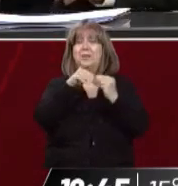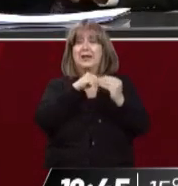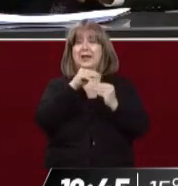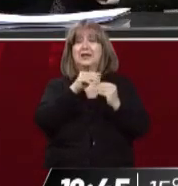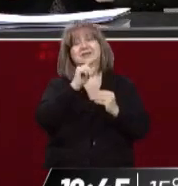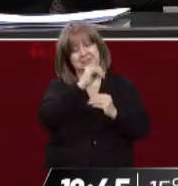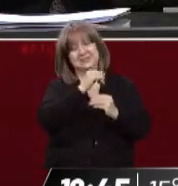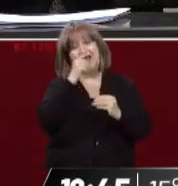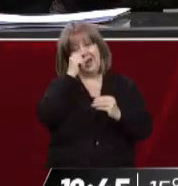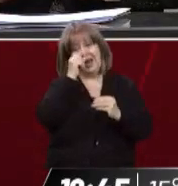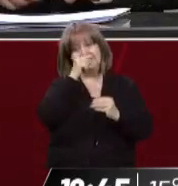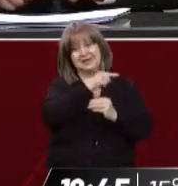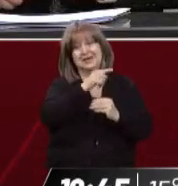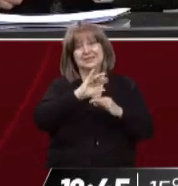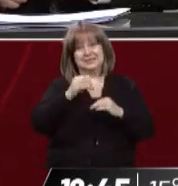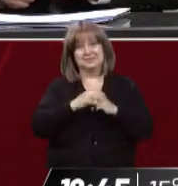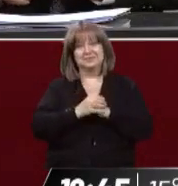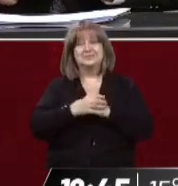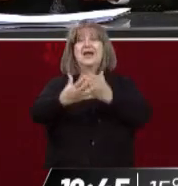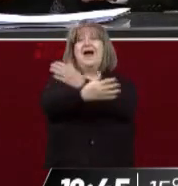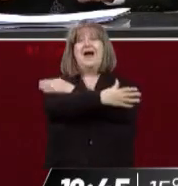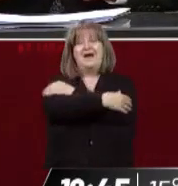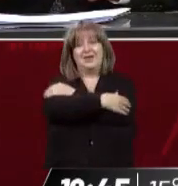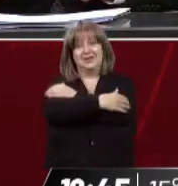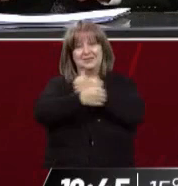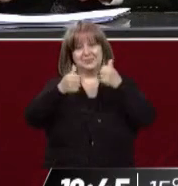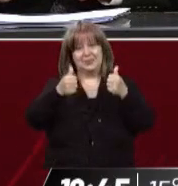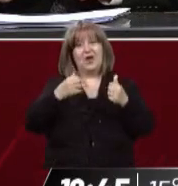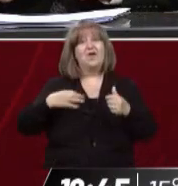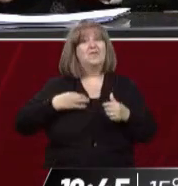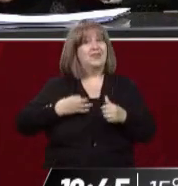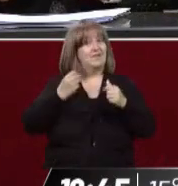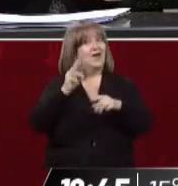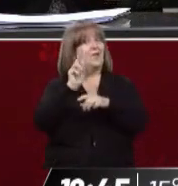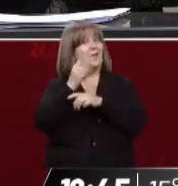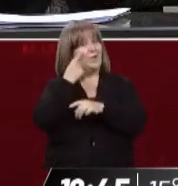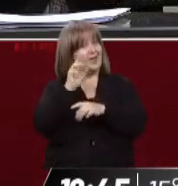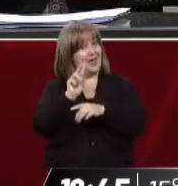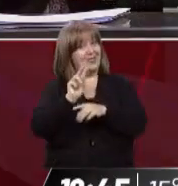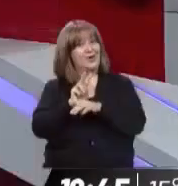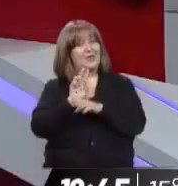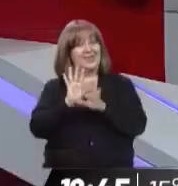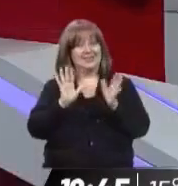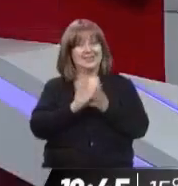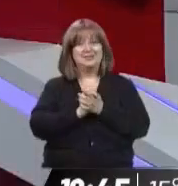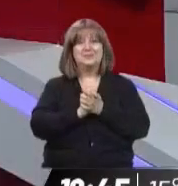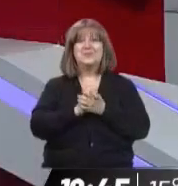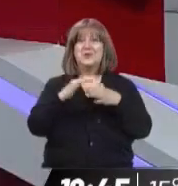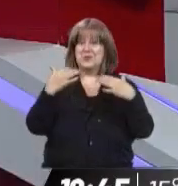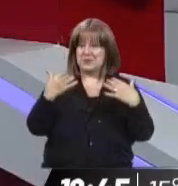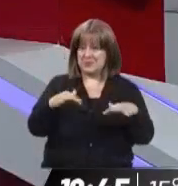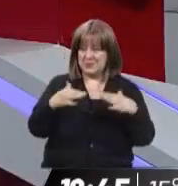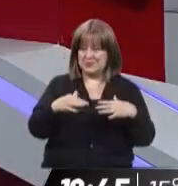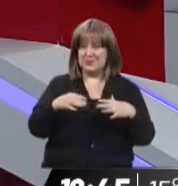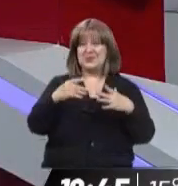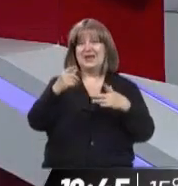Sí, todos están allá. Todos están acá. Son de Las Heras. Abrazo grande. Bueno, que sigas bien. Gracias. Cuídate. Muchas gracias. Chao. La historia de Kenneth Leiva,